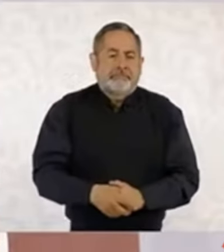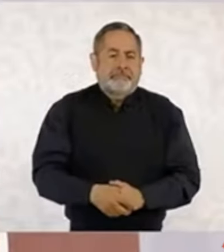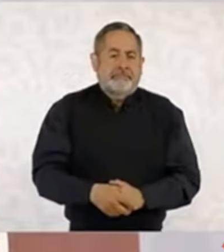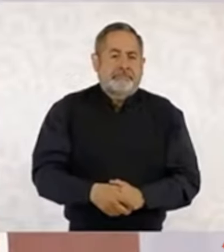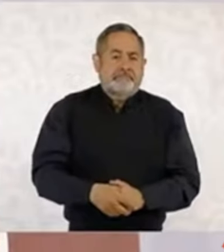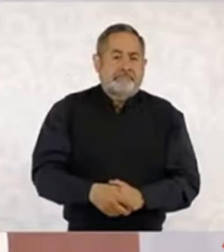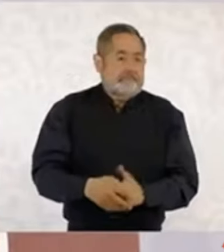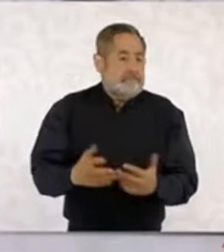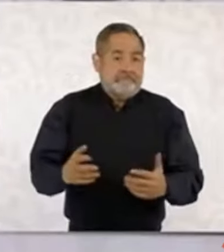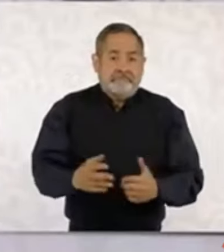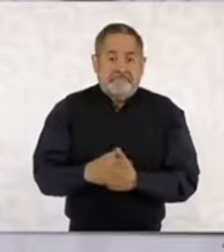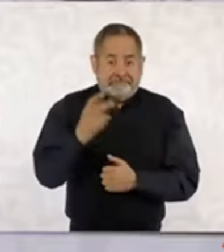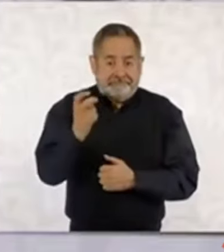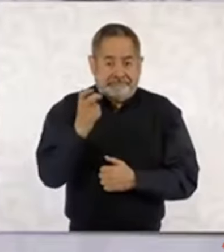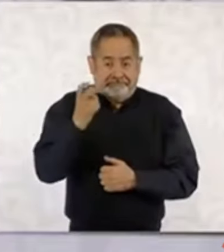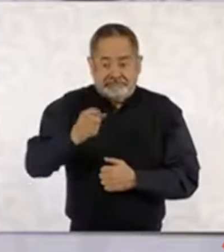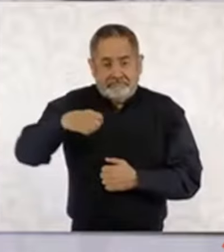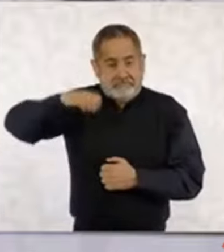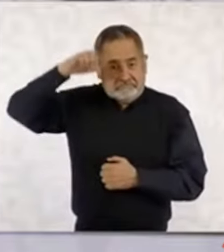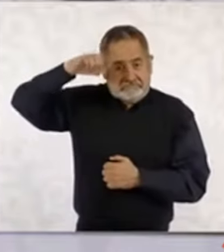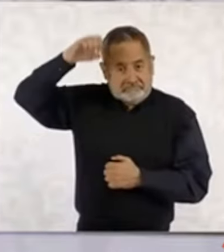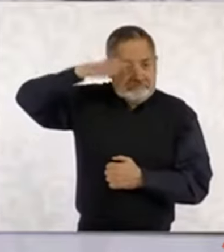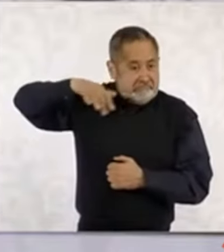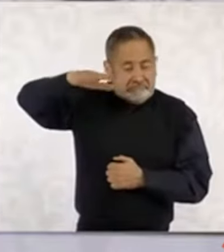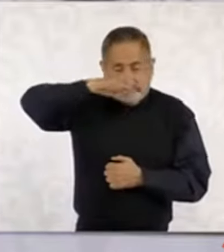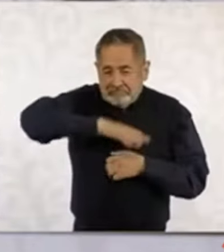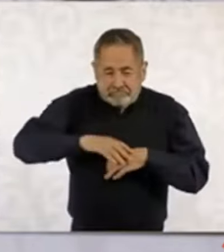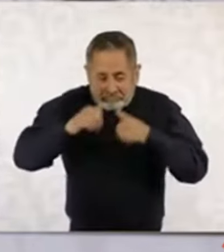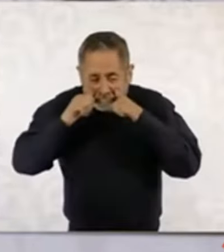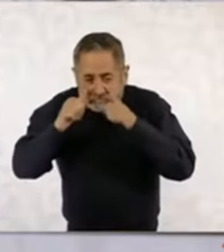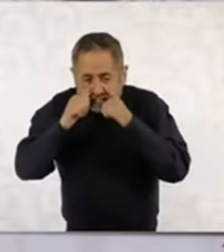Esa es la pensión para adulto mayor para muchas familias.